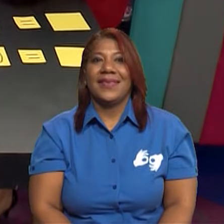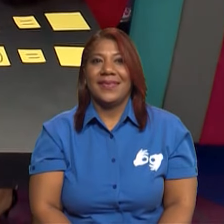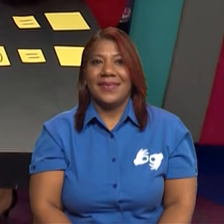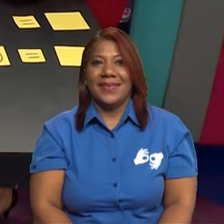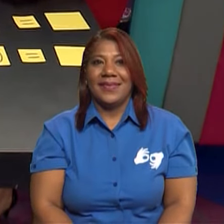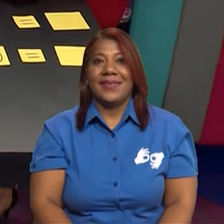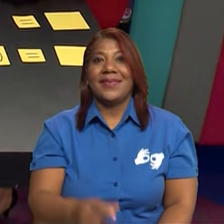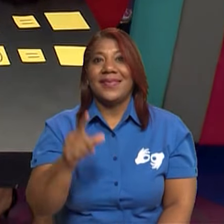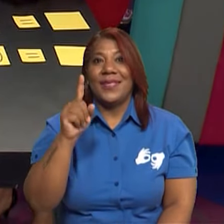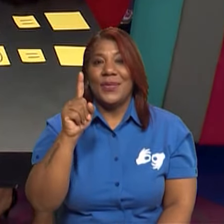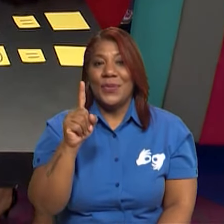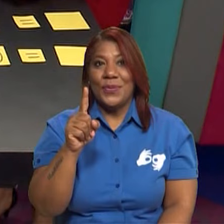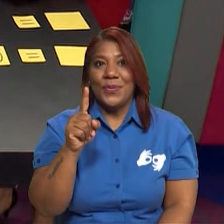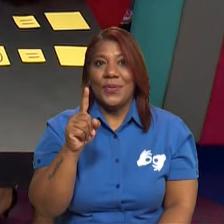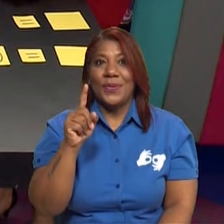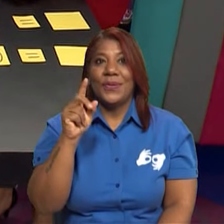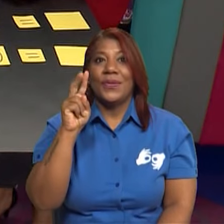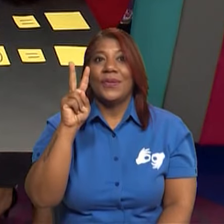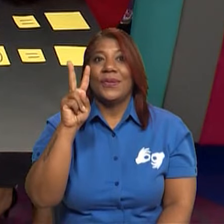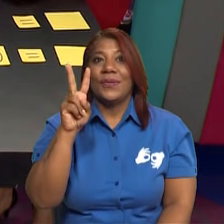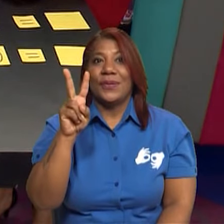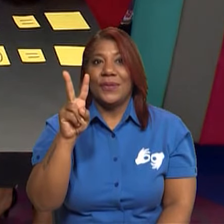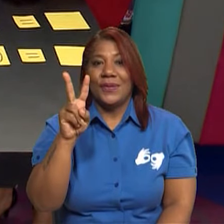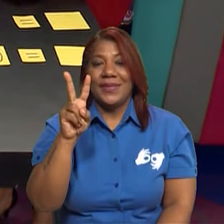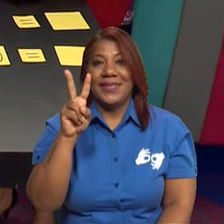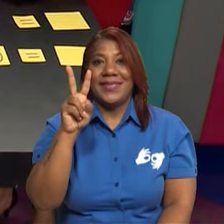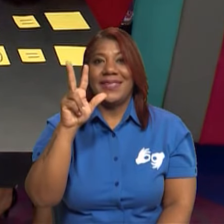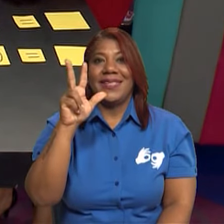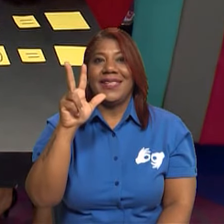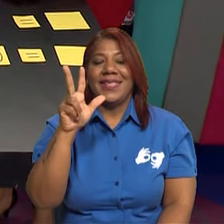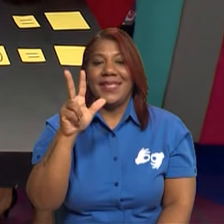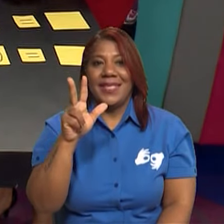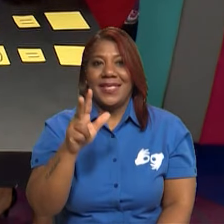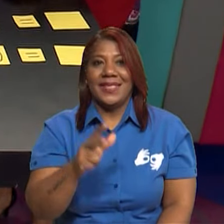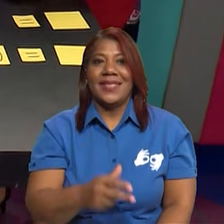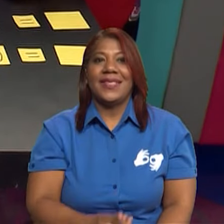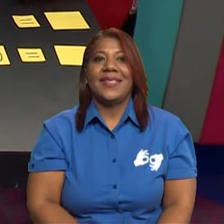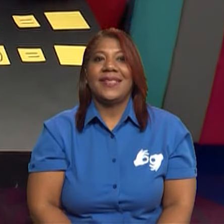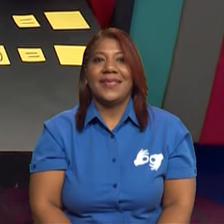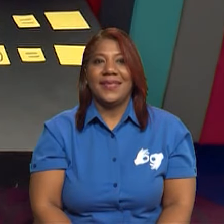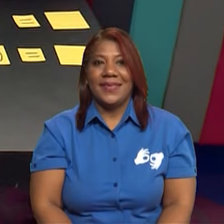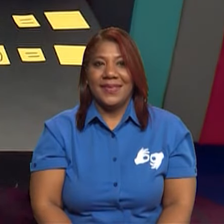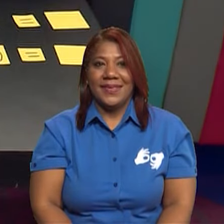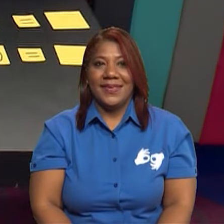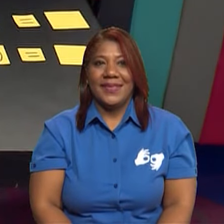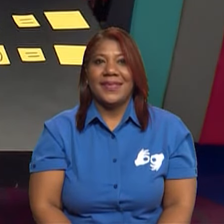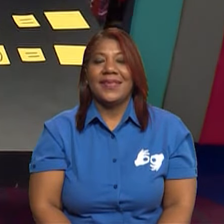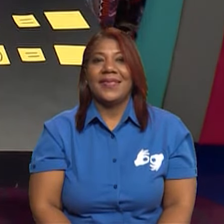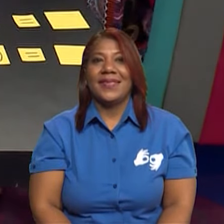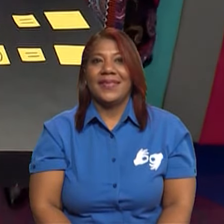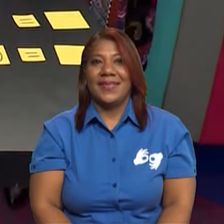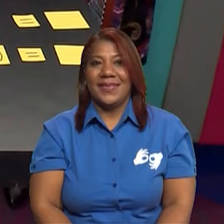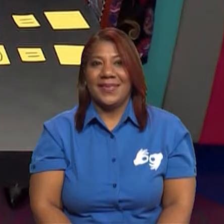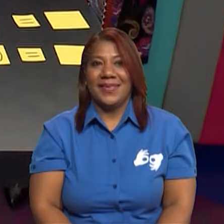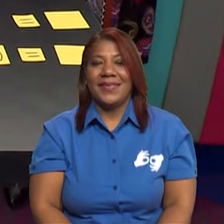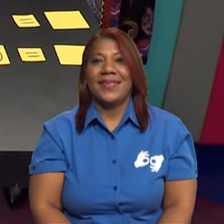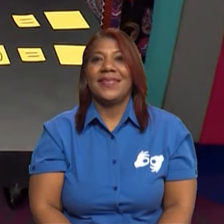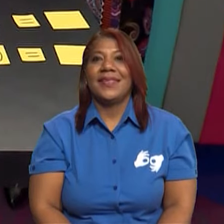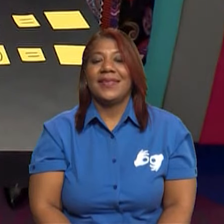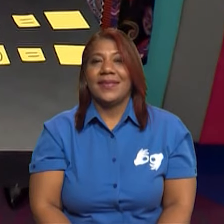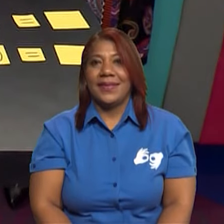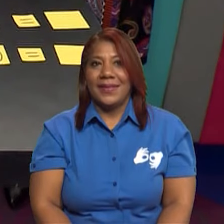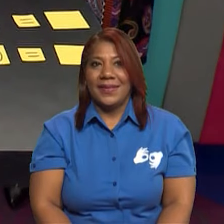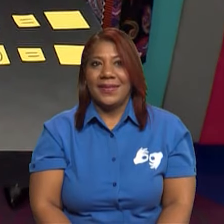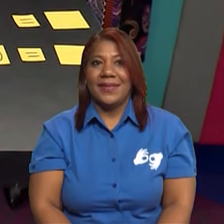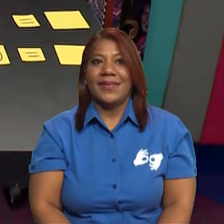Correcto, maestra. Entonces sería 1, 2 y 3. Excelente. Entonces el resultado de esa suma nos da